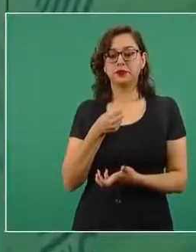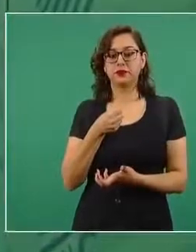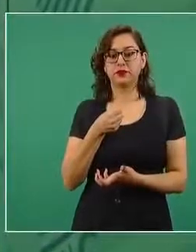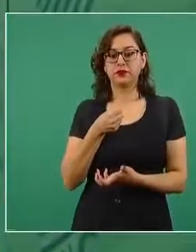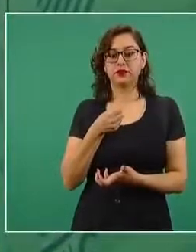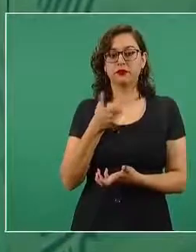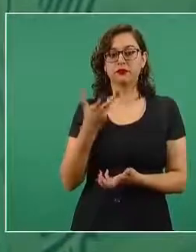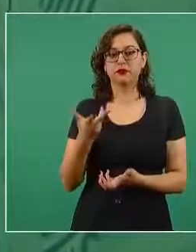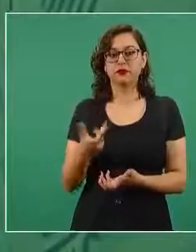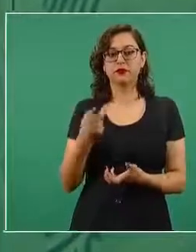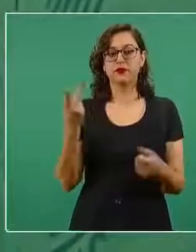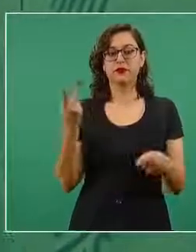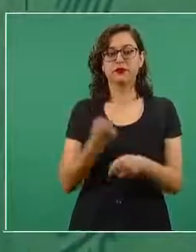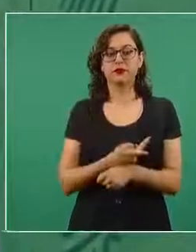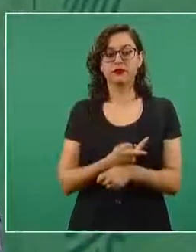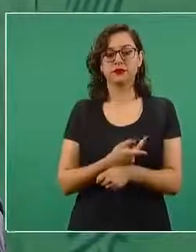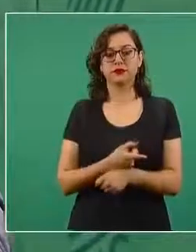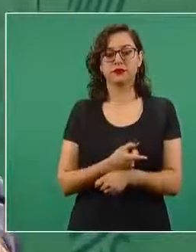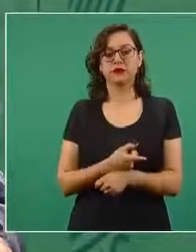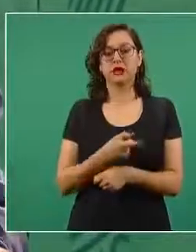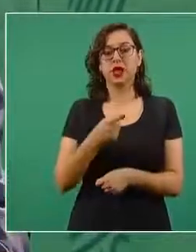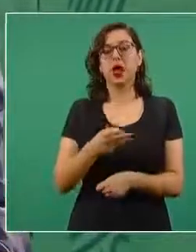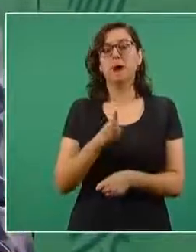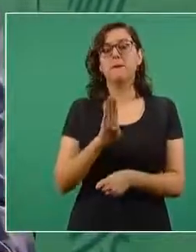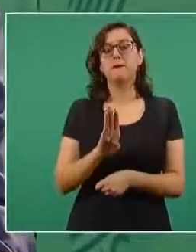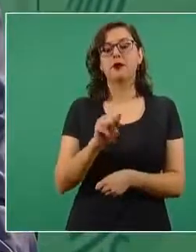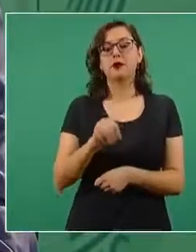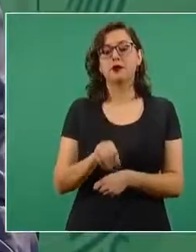con dinero de la banca de desarrollo.